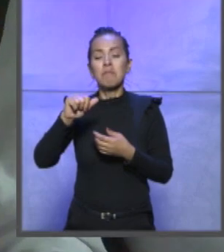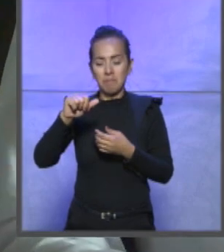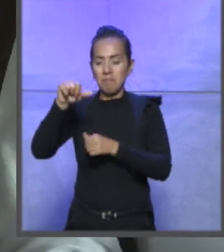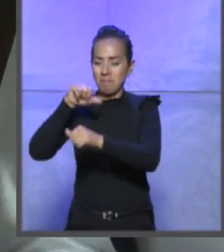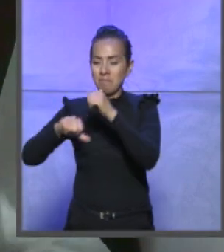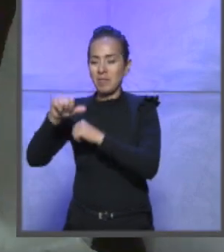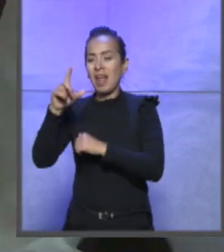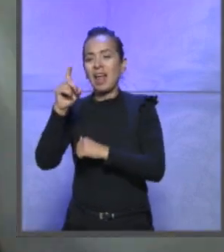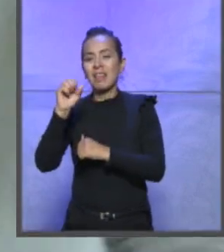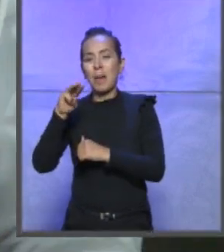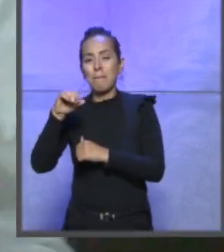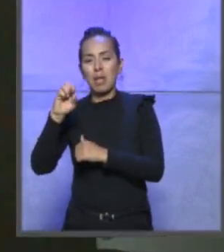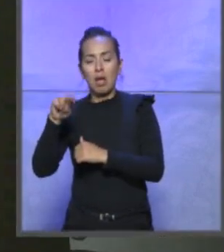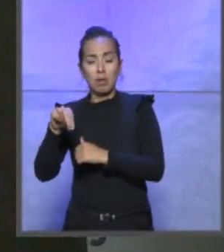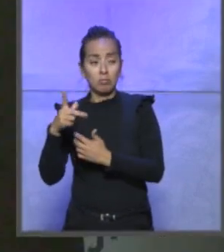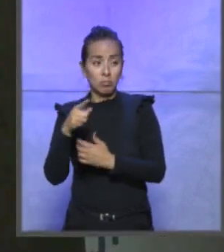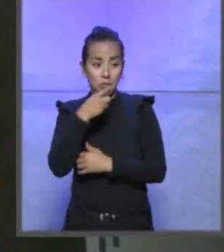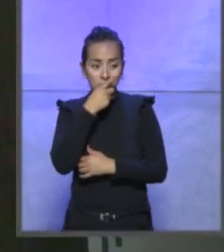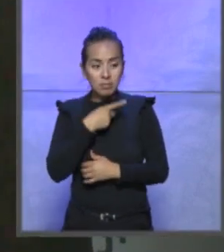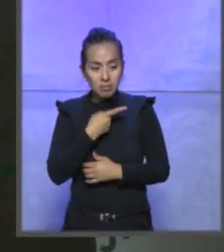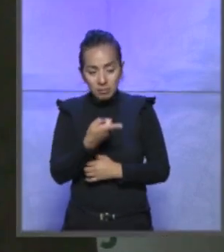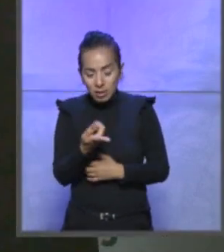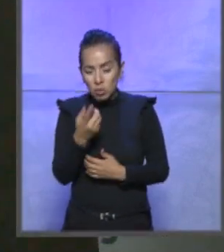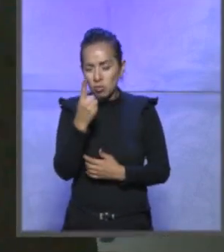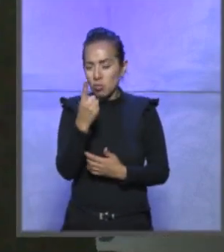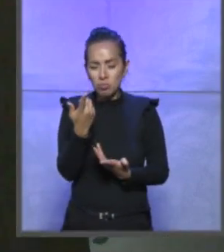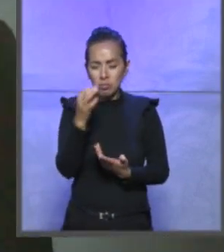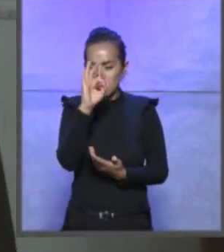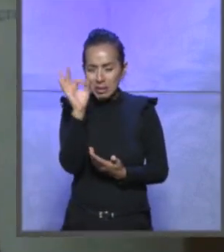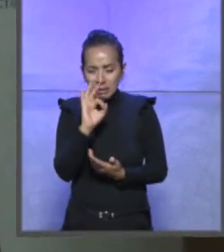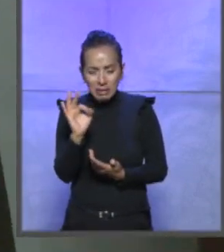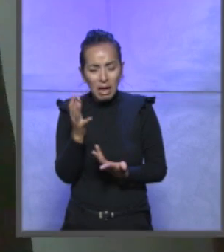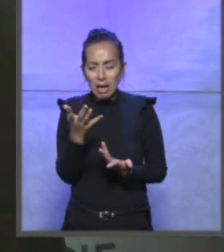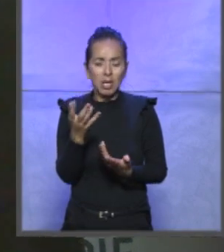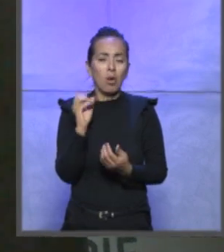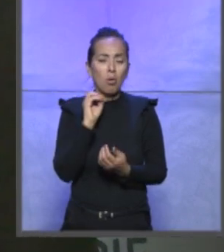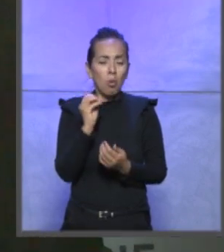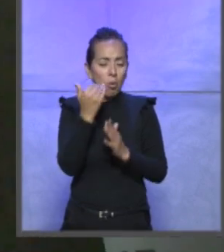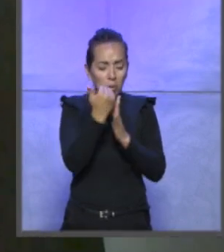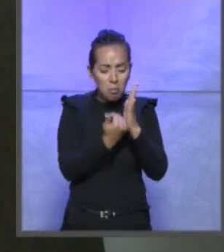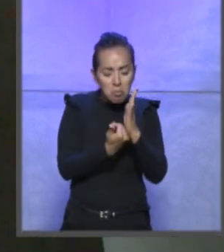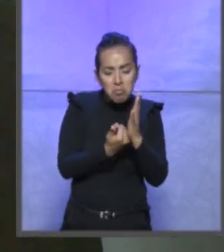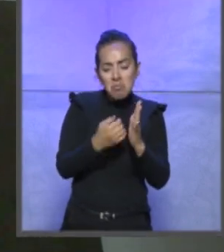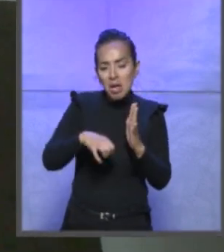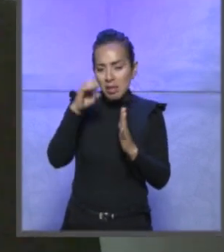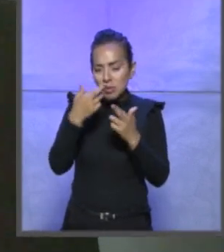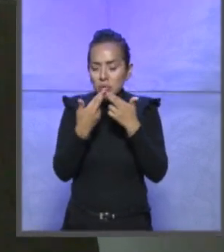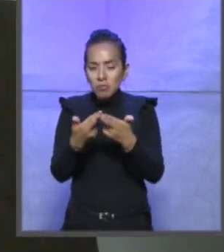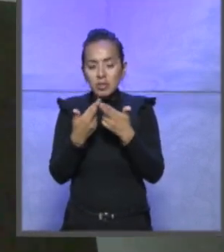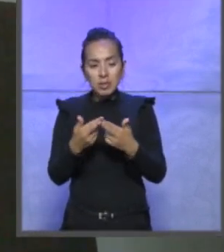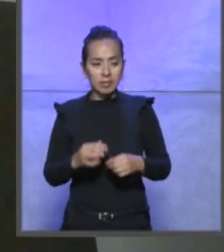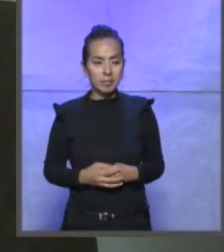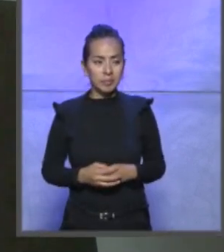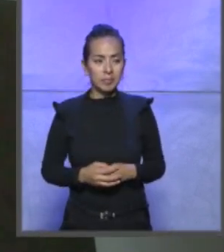Damián, cuéntanos, ¿es suficiente una cuota? ¿Basta con disminuir la edad o hay algo más que podamos hacer?